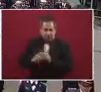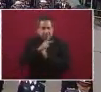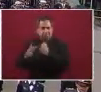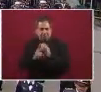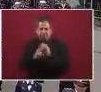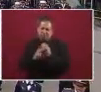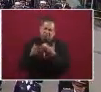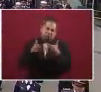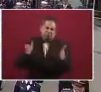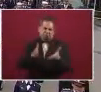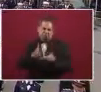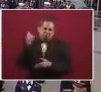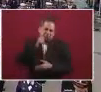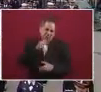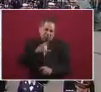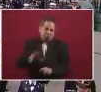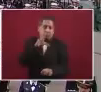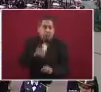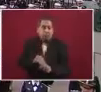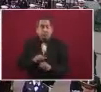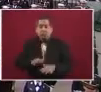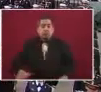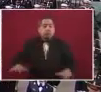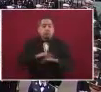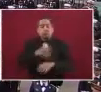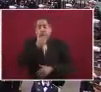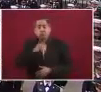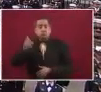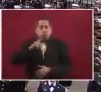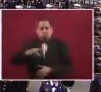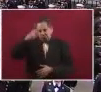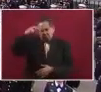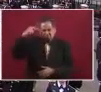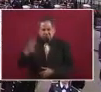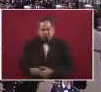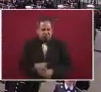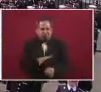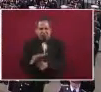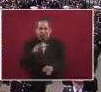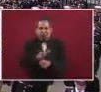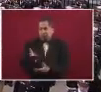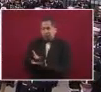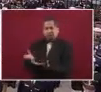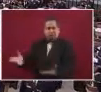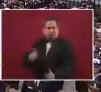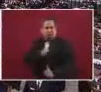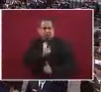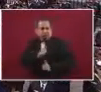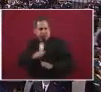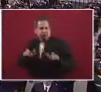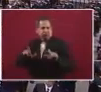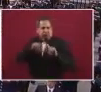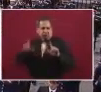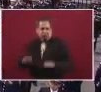tenido límites ni los tendrá. Mexicanas y mexicanos cuentan con sus Fuerzas Armadas y Guardia Nacional, hoy